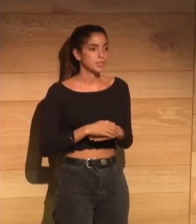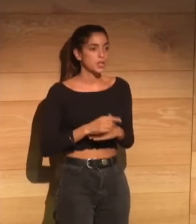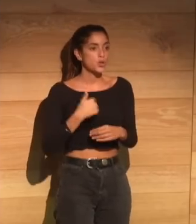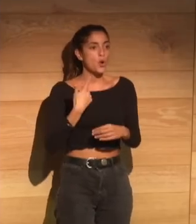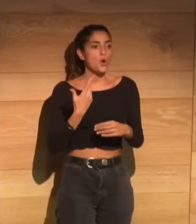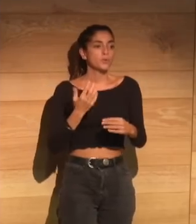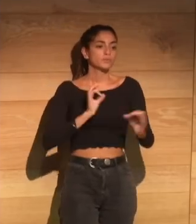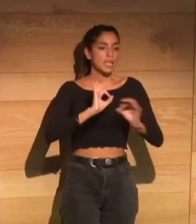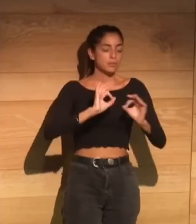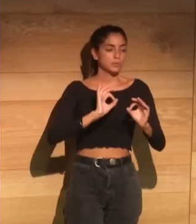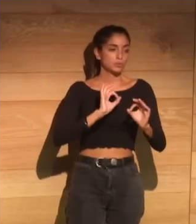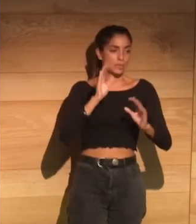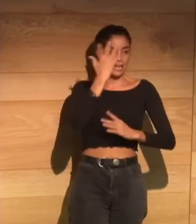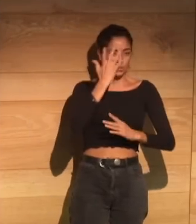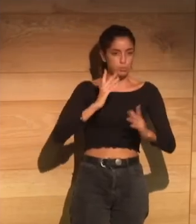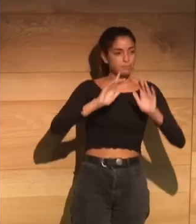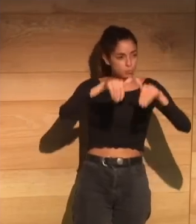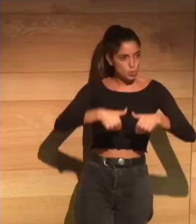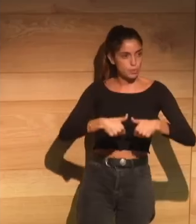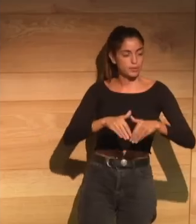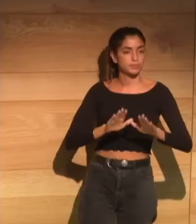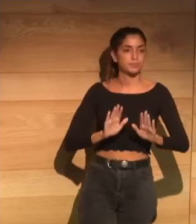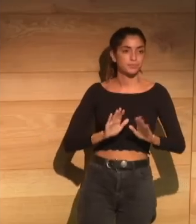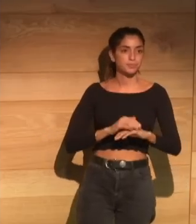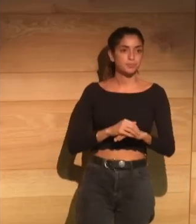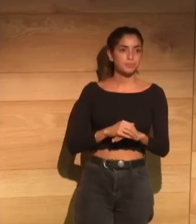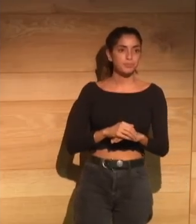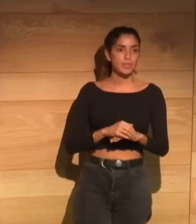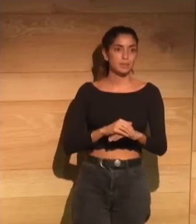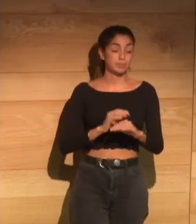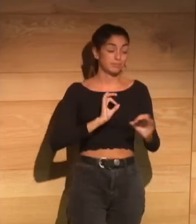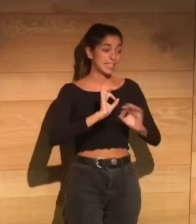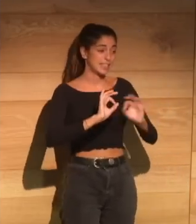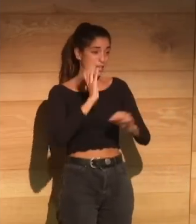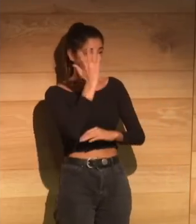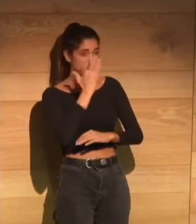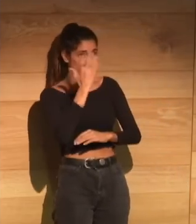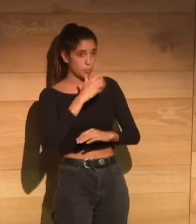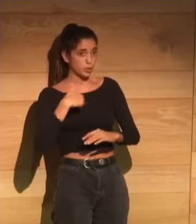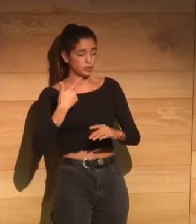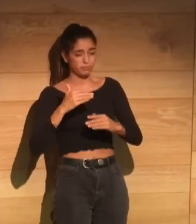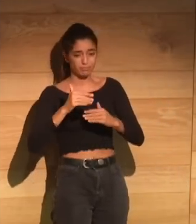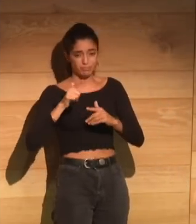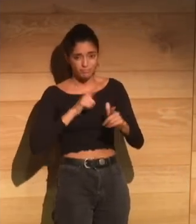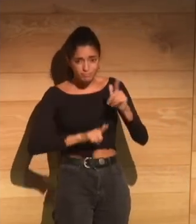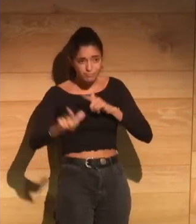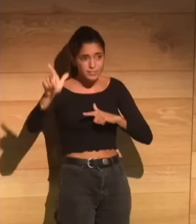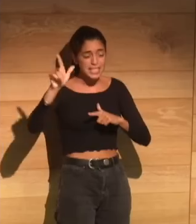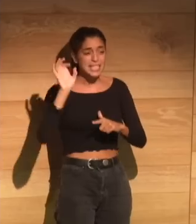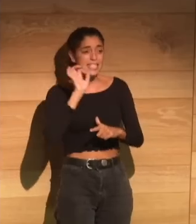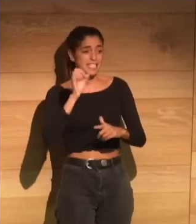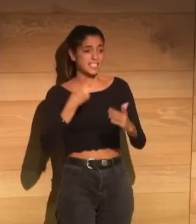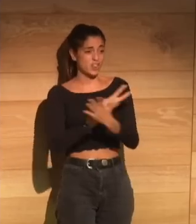de las Sombras, ¿vale? Estamos en el Renacimiento, pero ahora volvemos al Teatro de las Sombras. Pero ojo, que es que el Teatro de las Sombras se prolongará hasta bien avanzado el